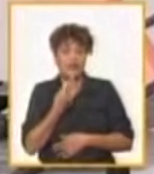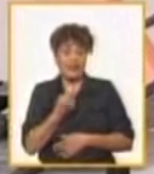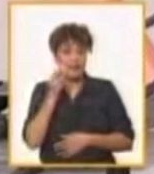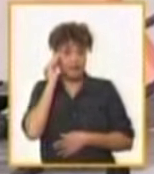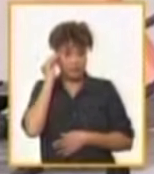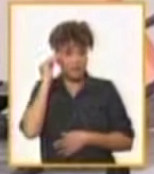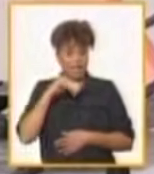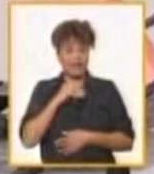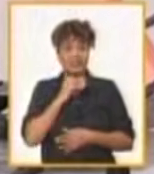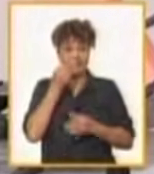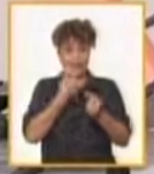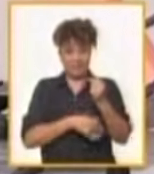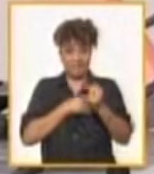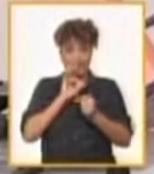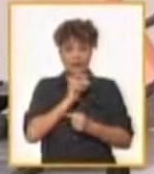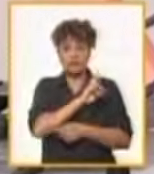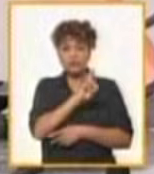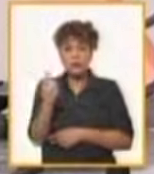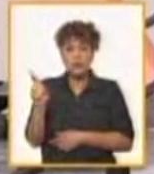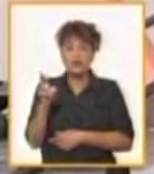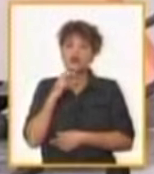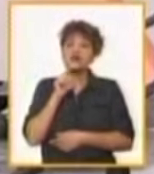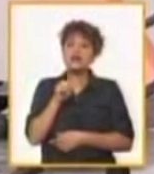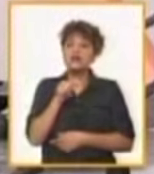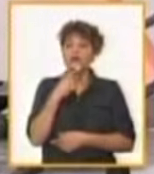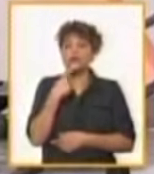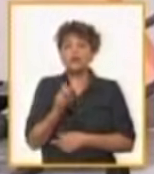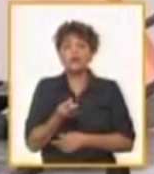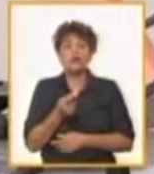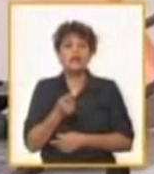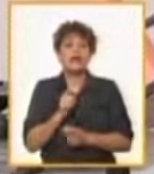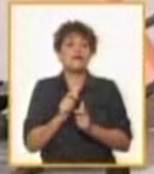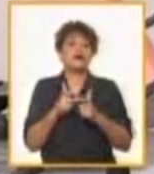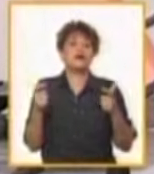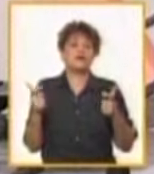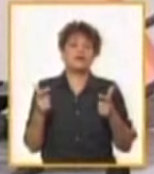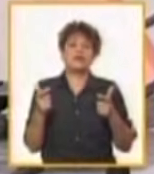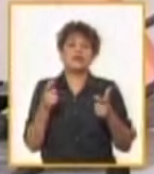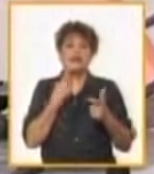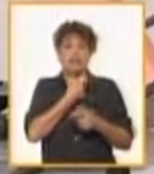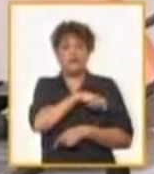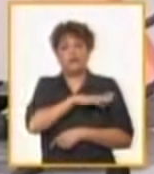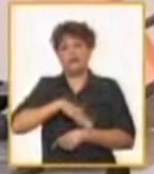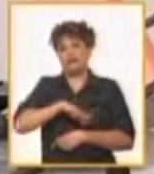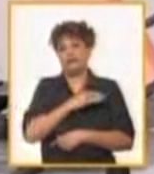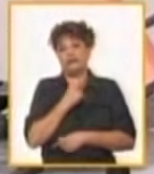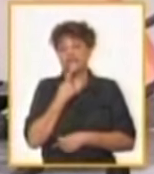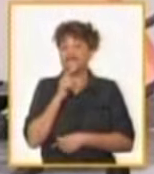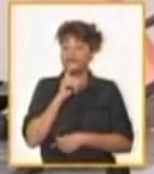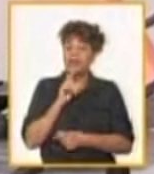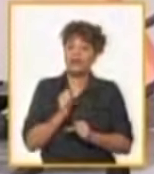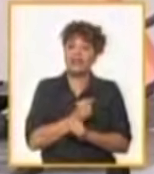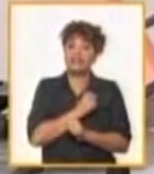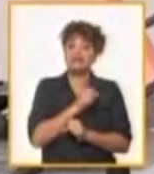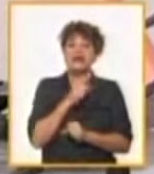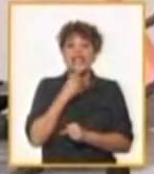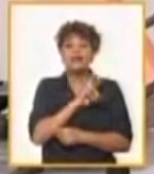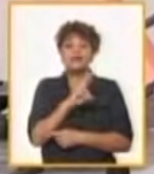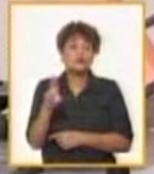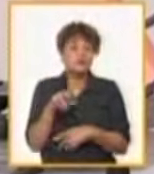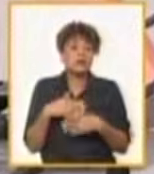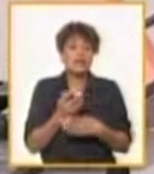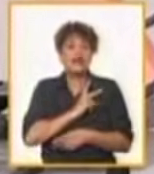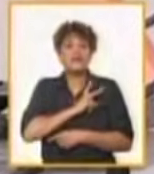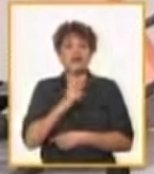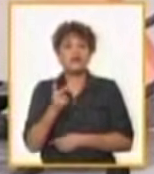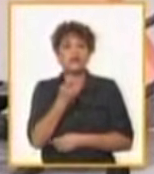revolucionaria ante la realidad no constituyan la mayoría, el sector mayoritario de la población. Los revolucionarios son la vanguardia del pueblo,